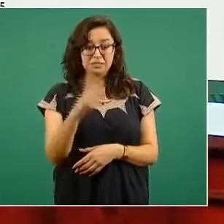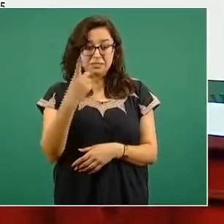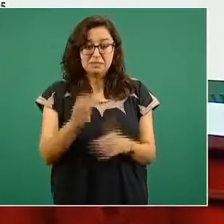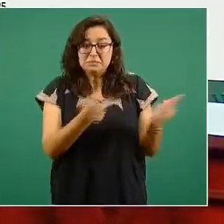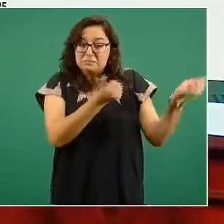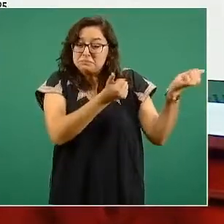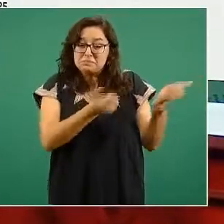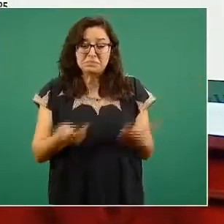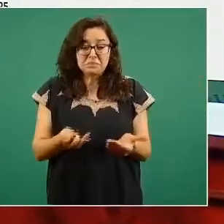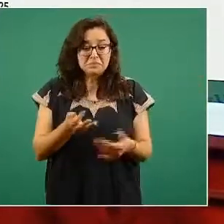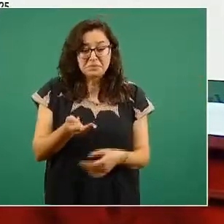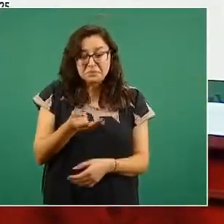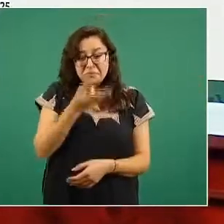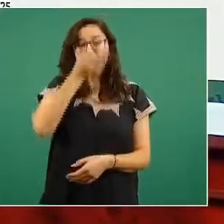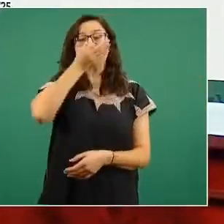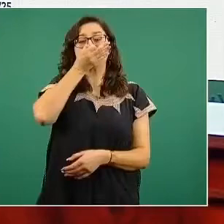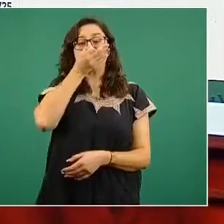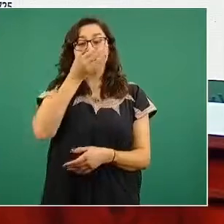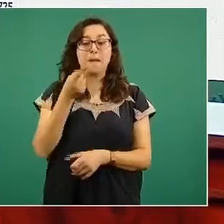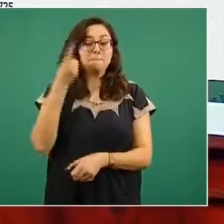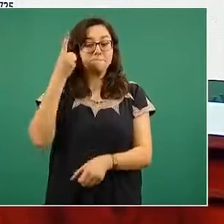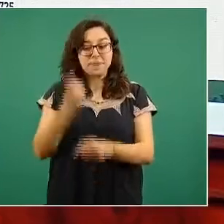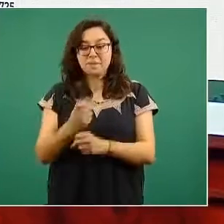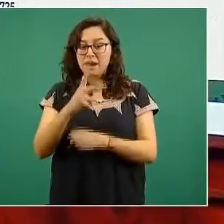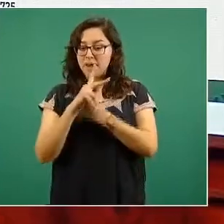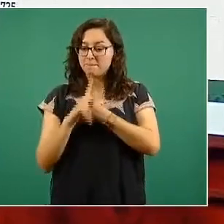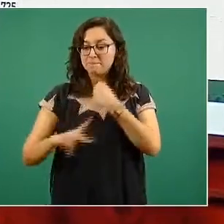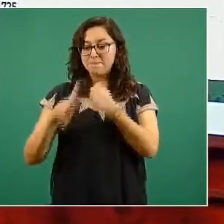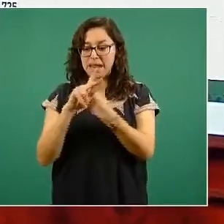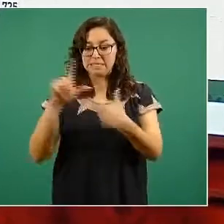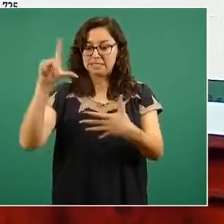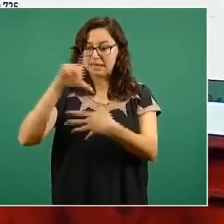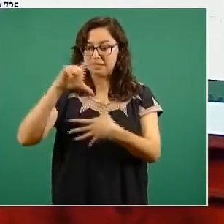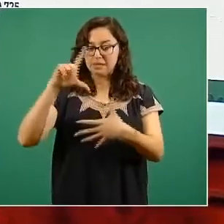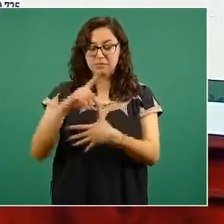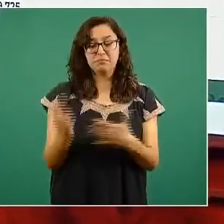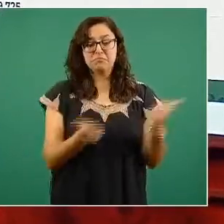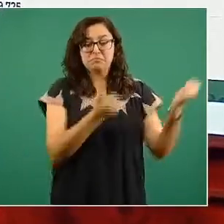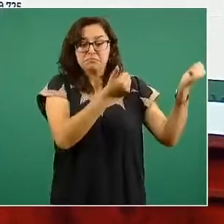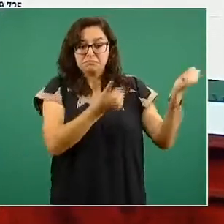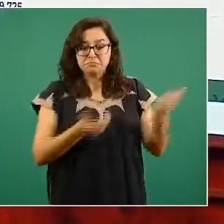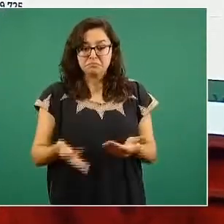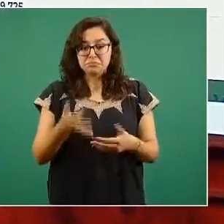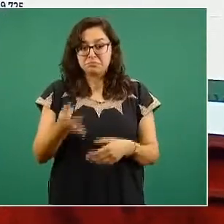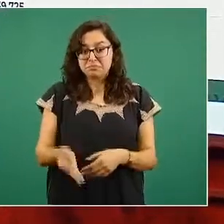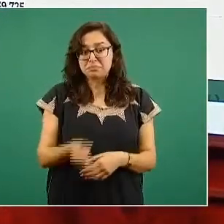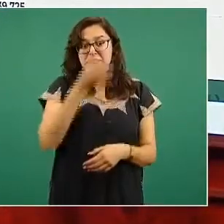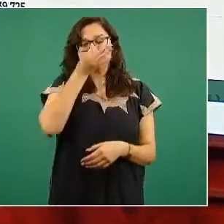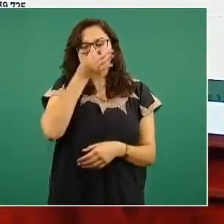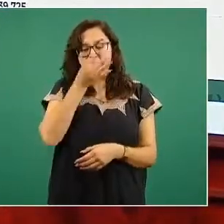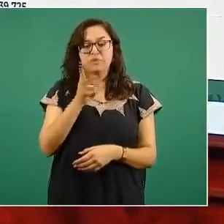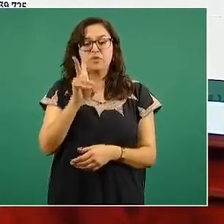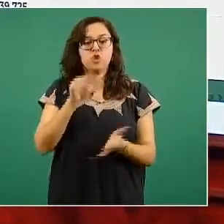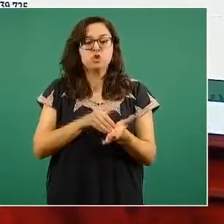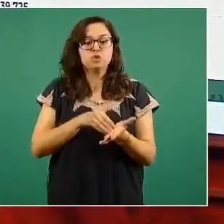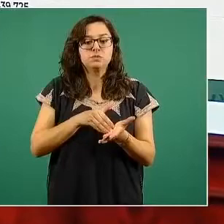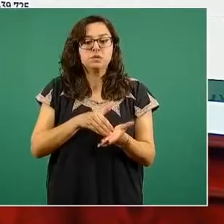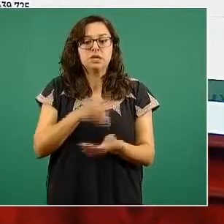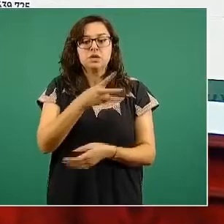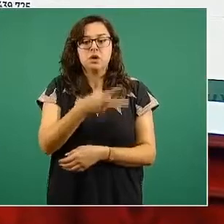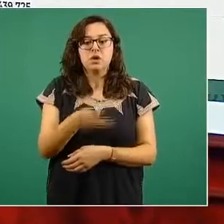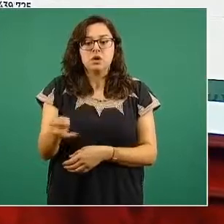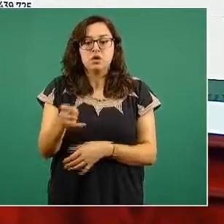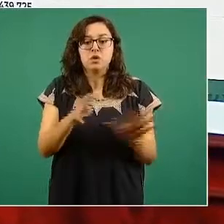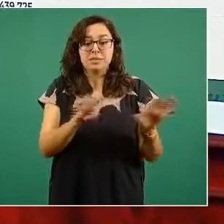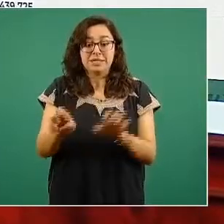diciembre, fuimos el primer país de América Latina que empezó a vacunar. Se vacunó al 100% de ese paquete. Posteriormente